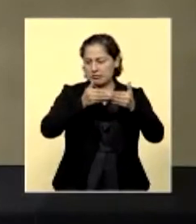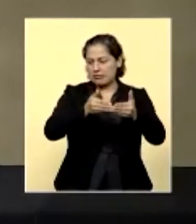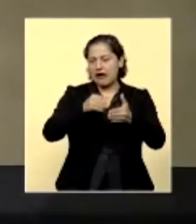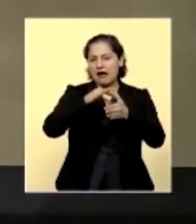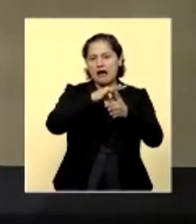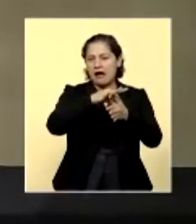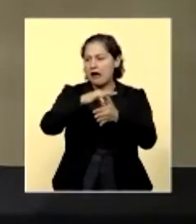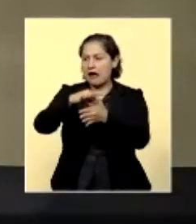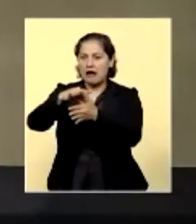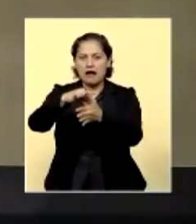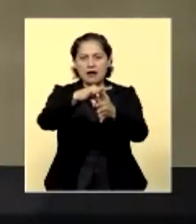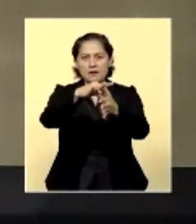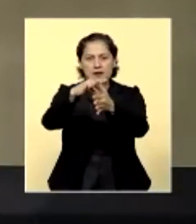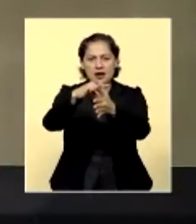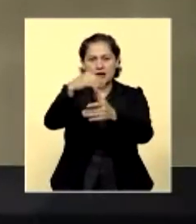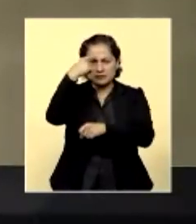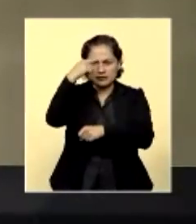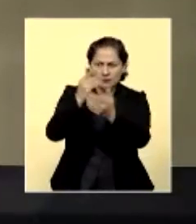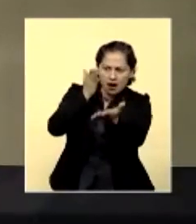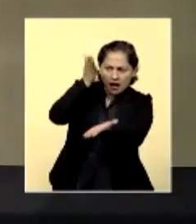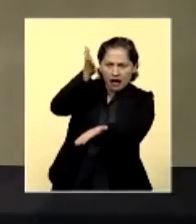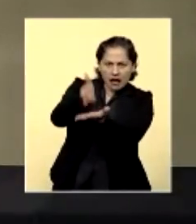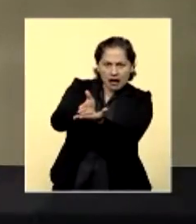Conquistar. Para conquistar.